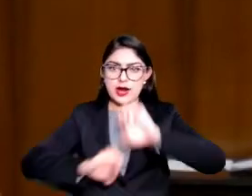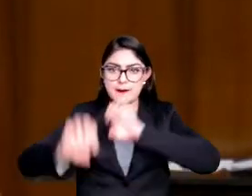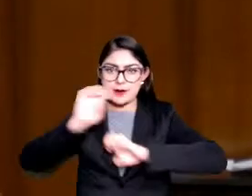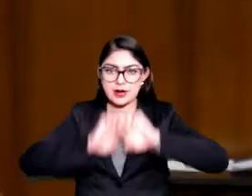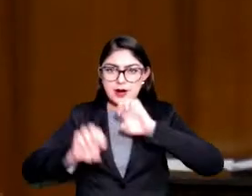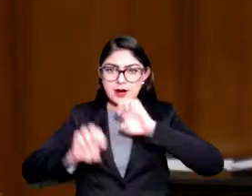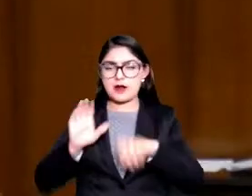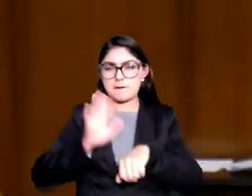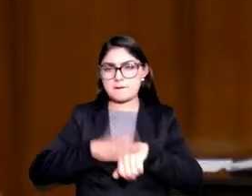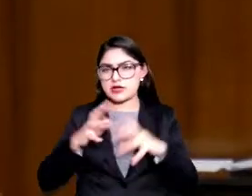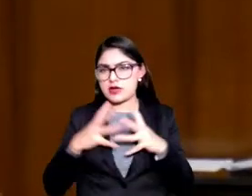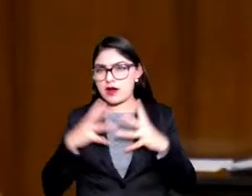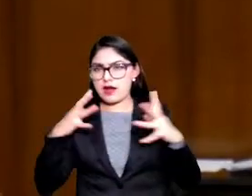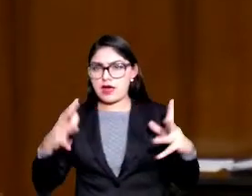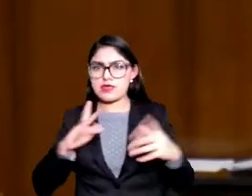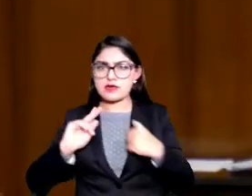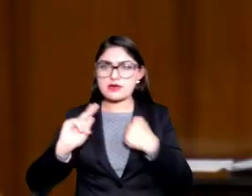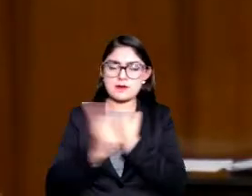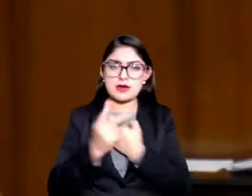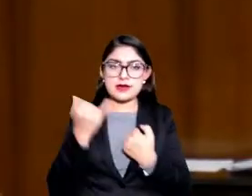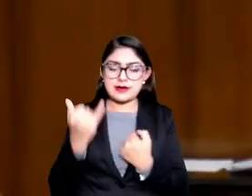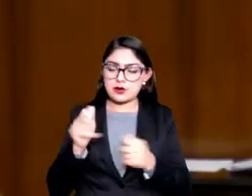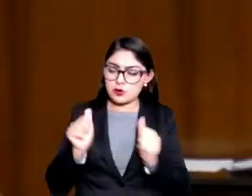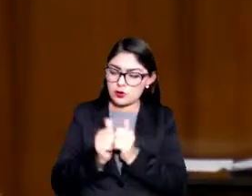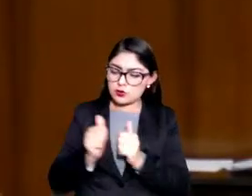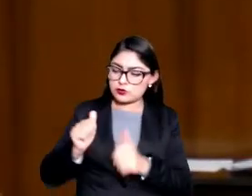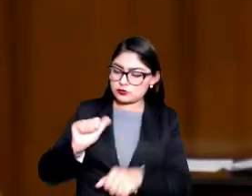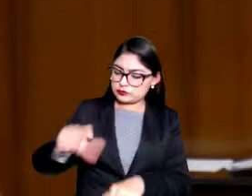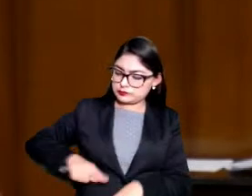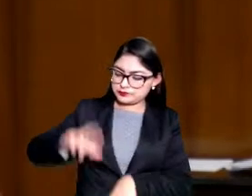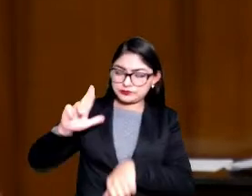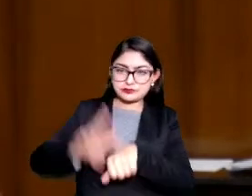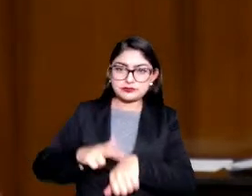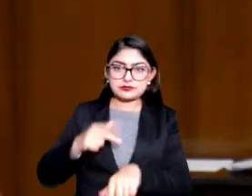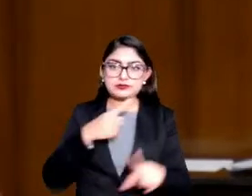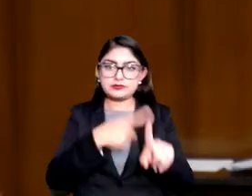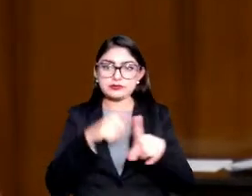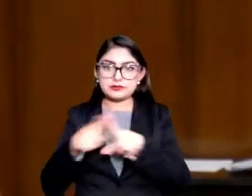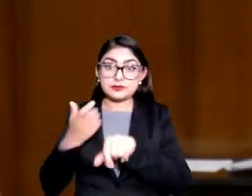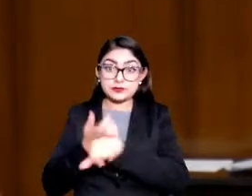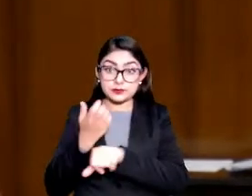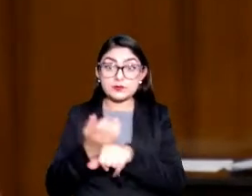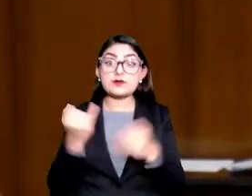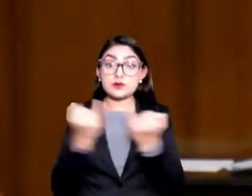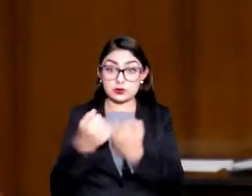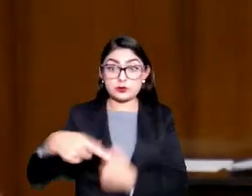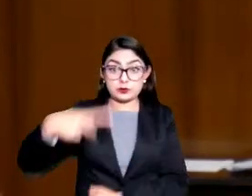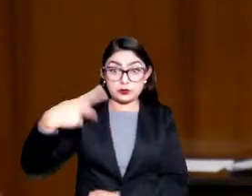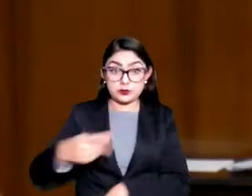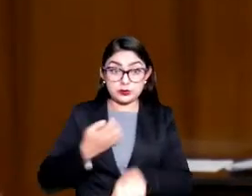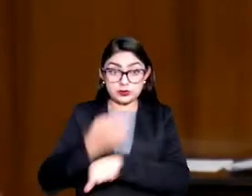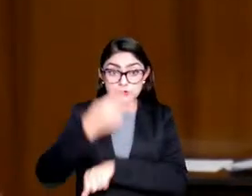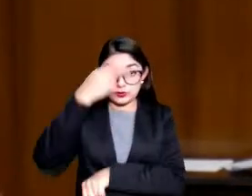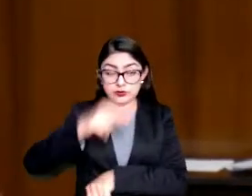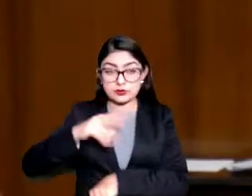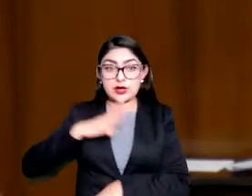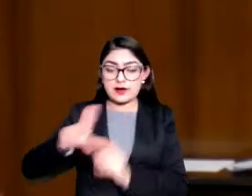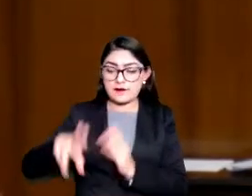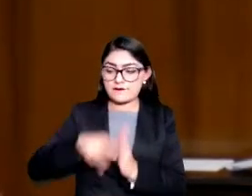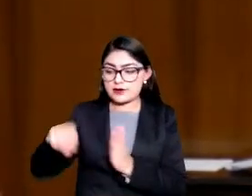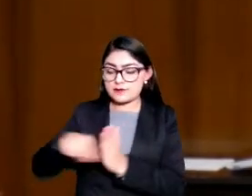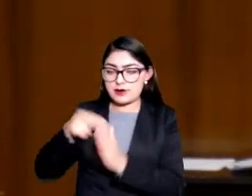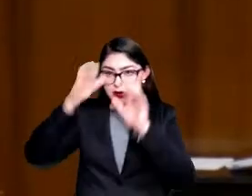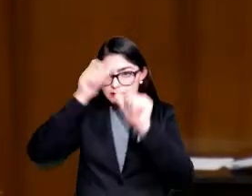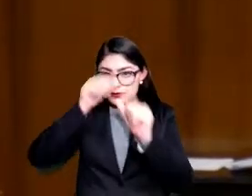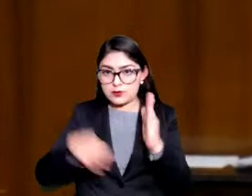en coordinación con los gobernadores de muchos estados del país, entre los cuales está el Estado de México, se firmó el convenio para la reducción del